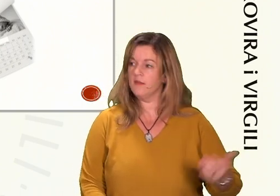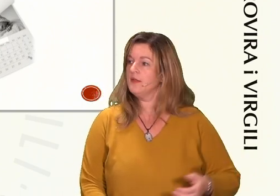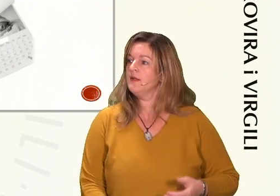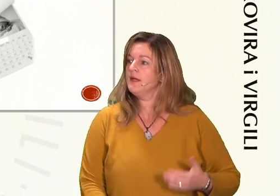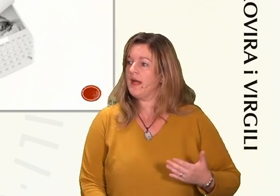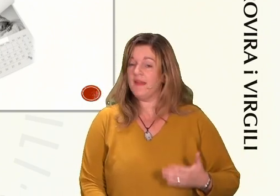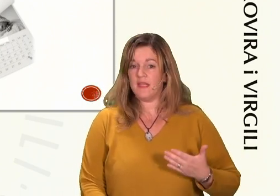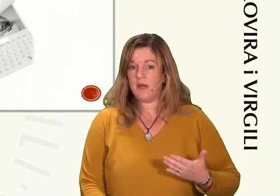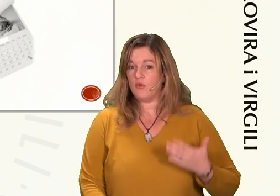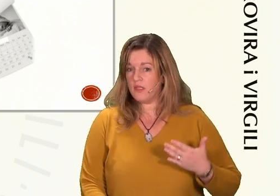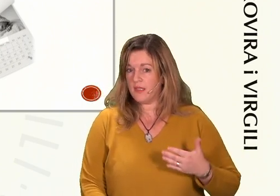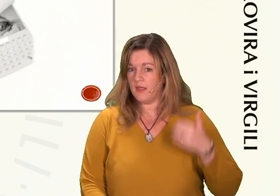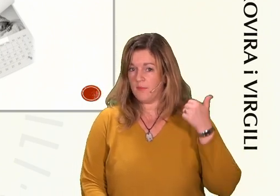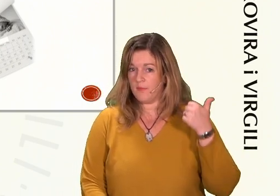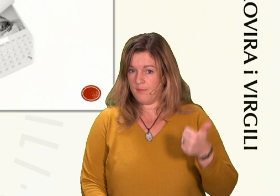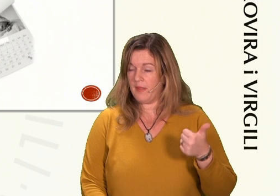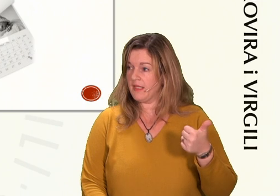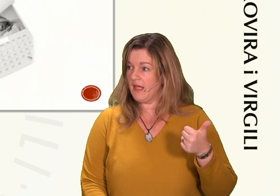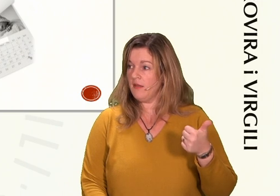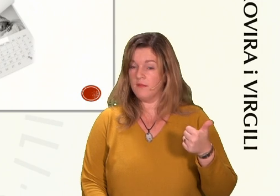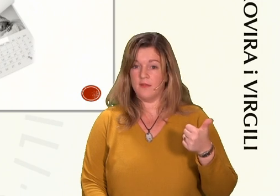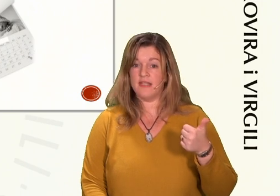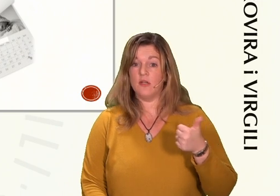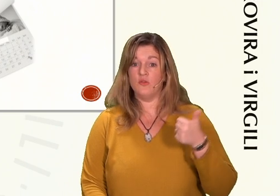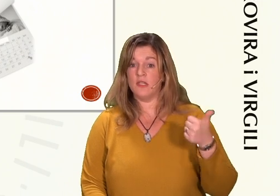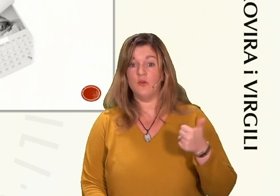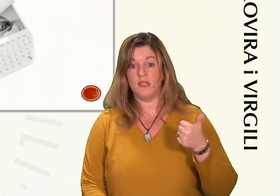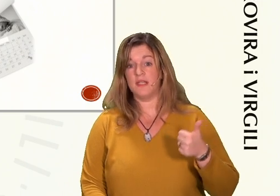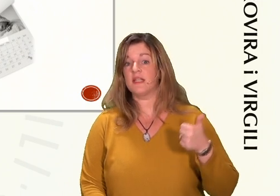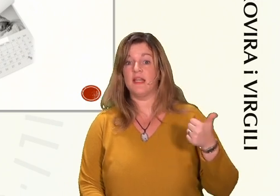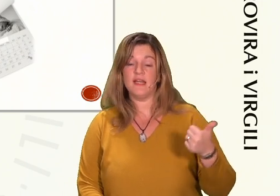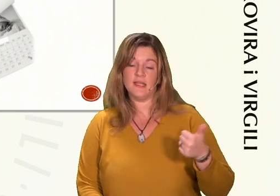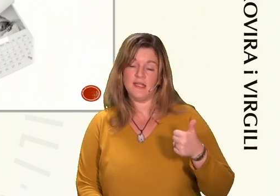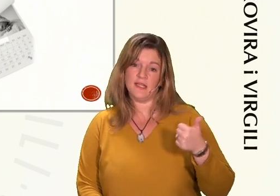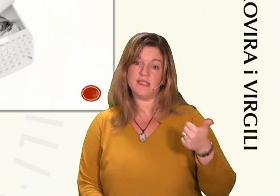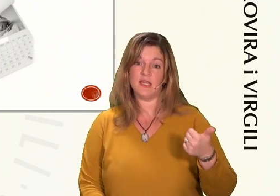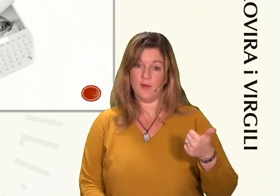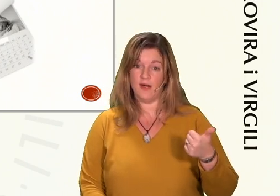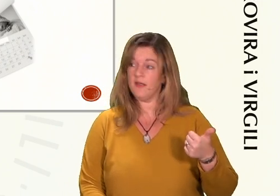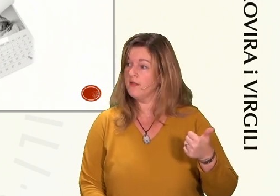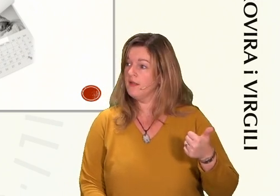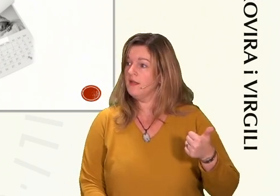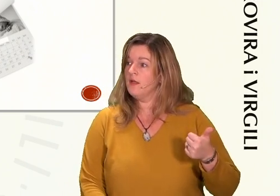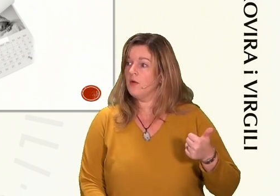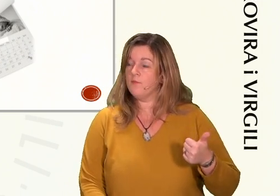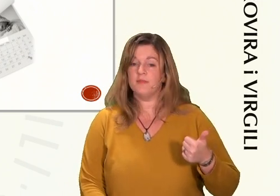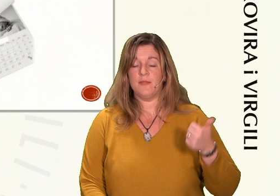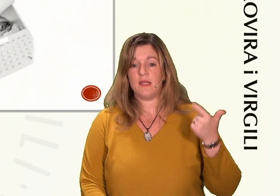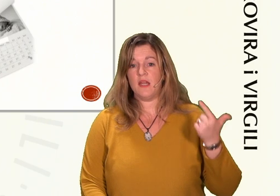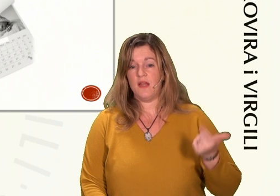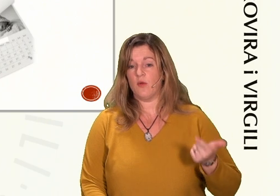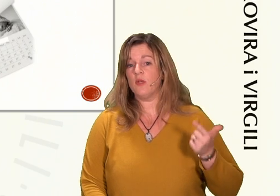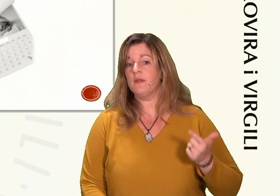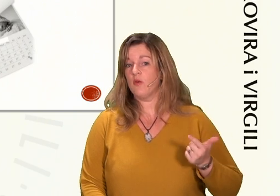diferente. Cada tema contiene material, que es el contenido que tenéis que leer y que tenéis que trabajar. Se